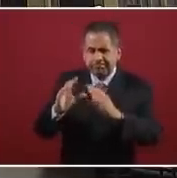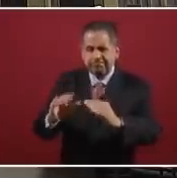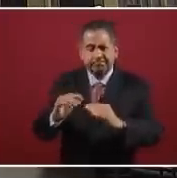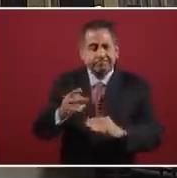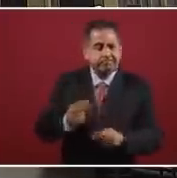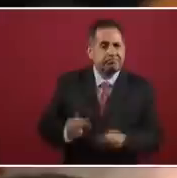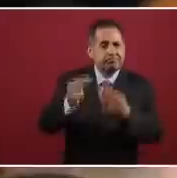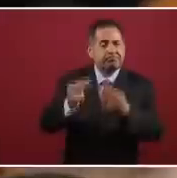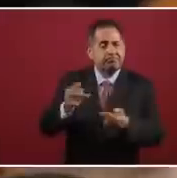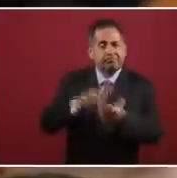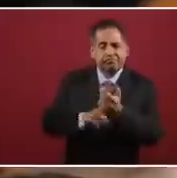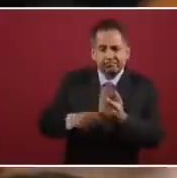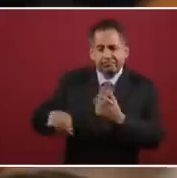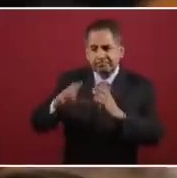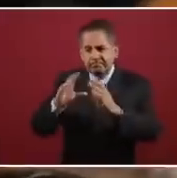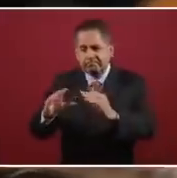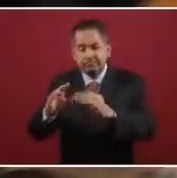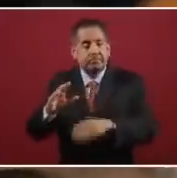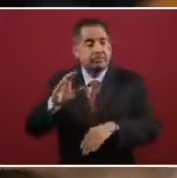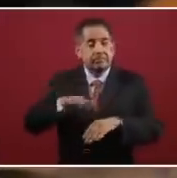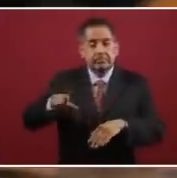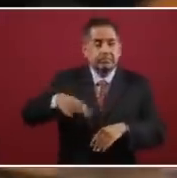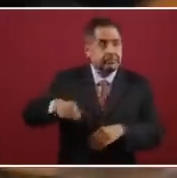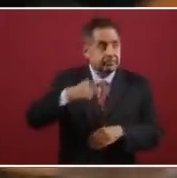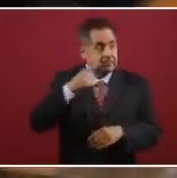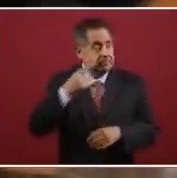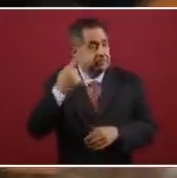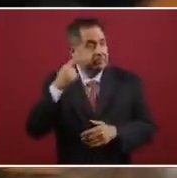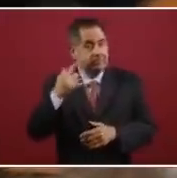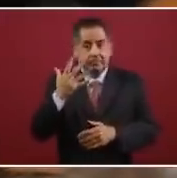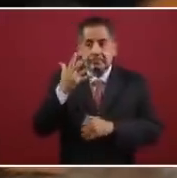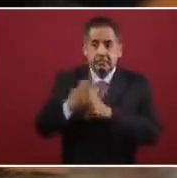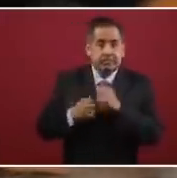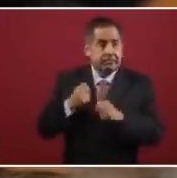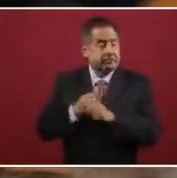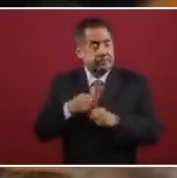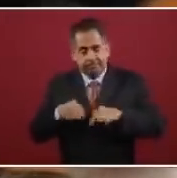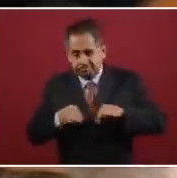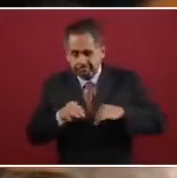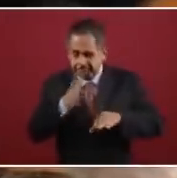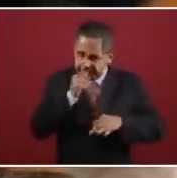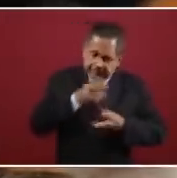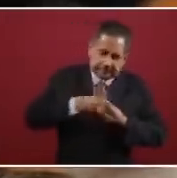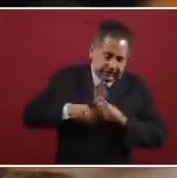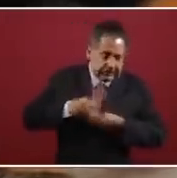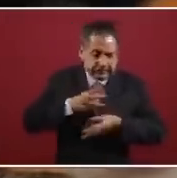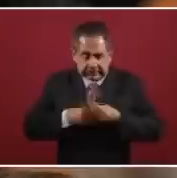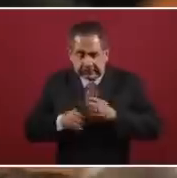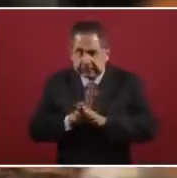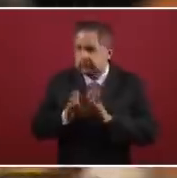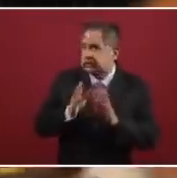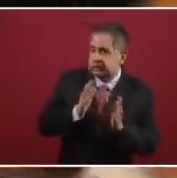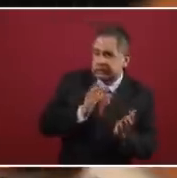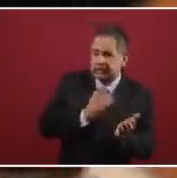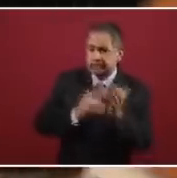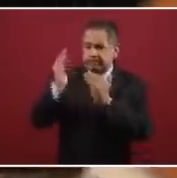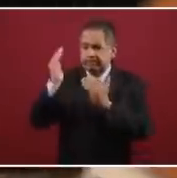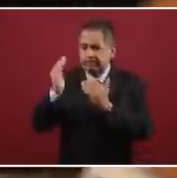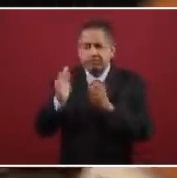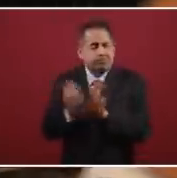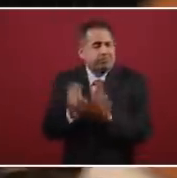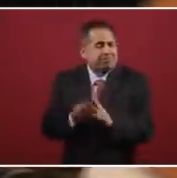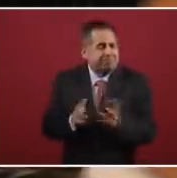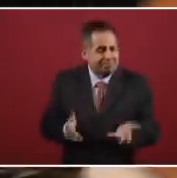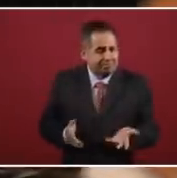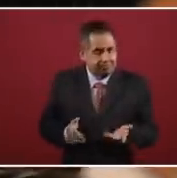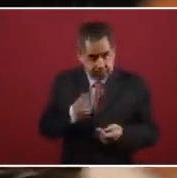negocios, considerando que en muchas ocasiones tienen 5 años, en el mejor de los casos, de poder sobrevivir. Entonces, se está apoyando de la